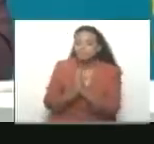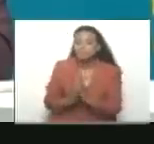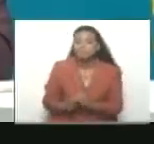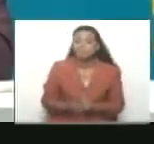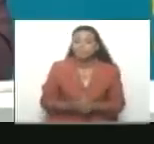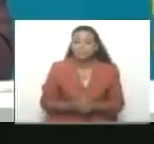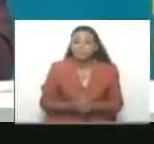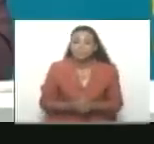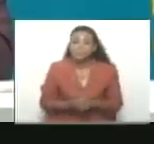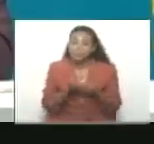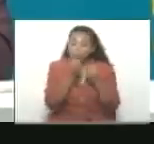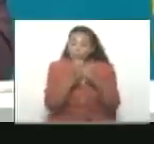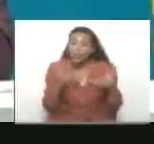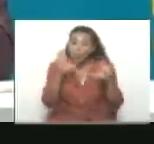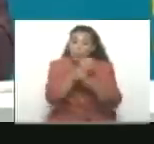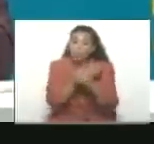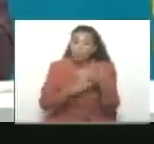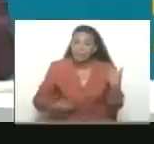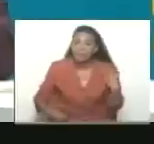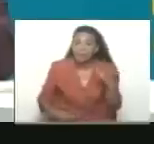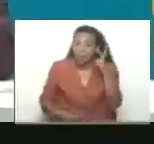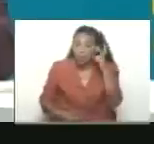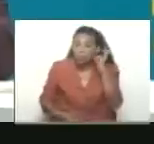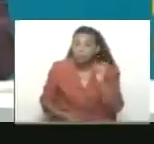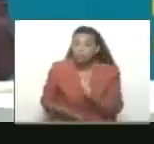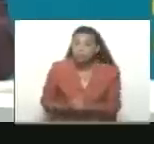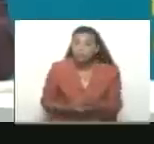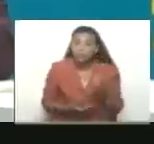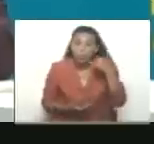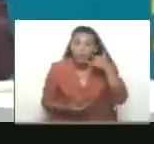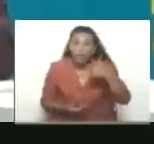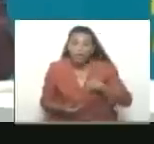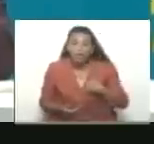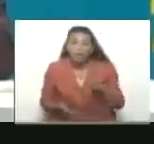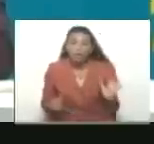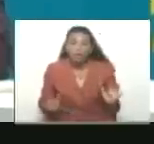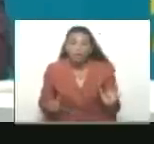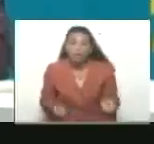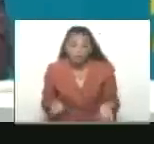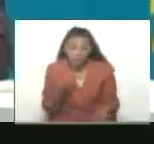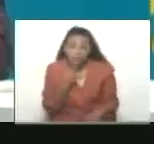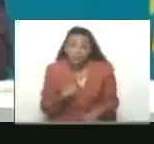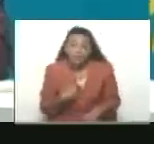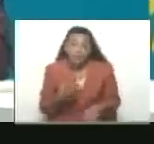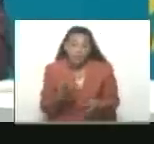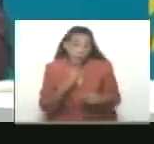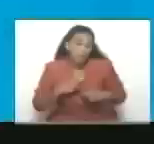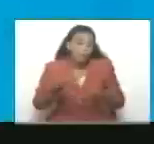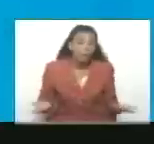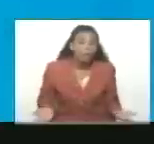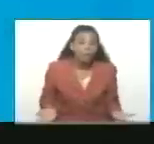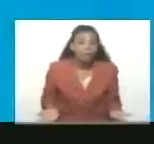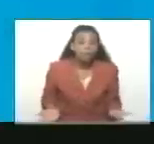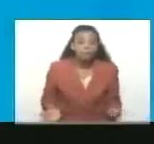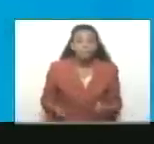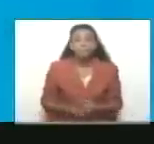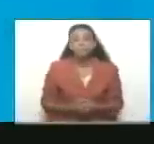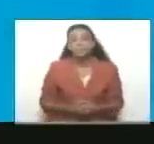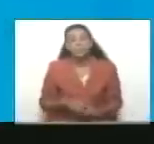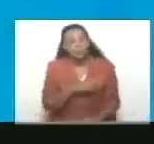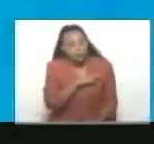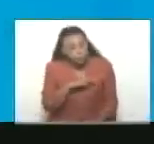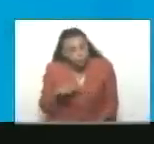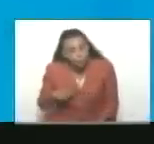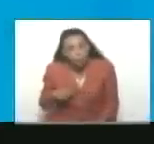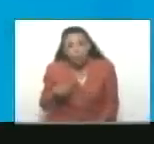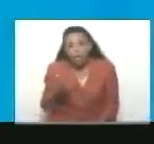presidente Buenas noches presidente me escucha tú me escuchaste lo que te dije adelante Sí este Nosotros